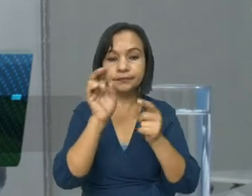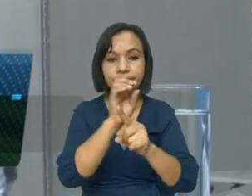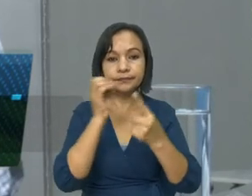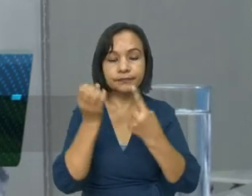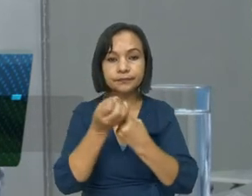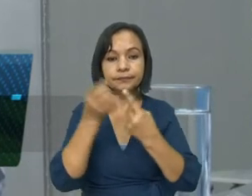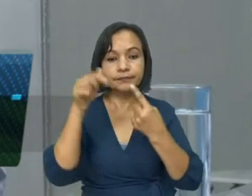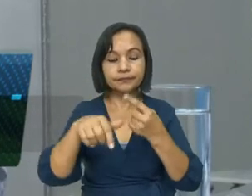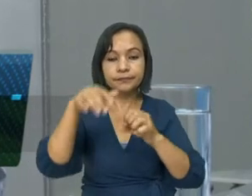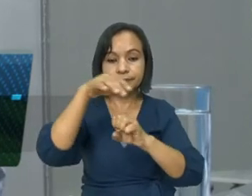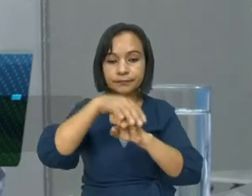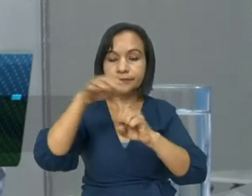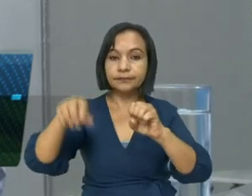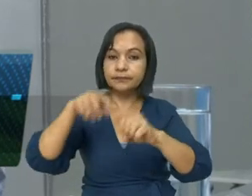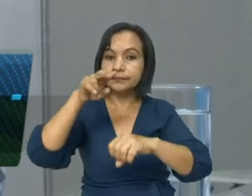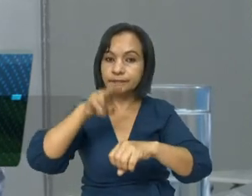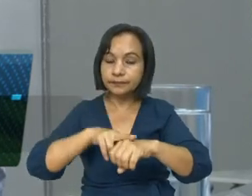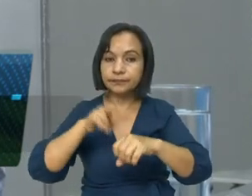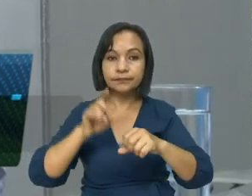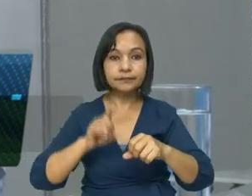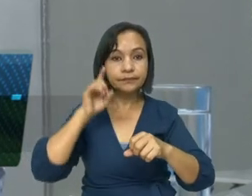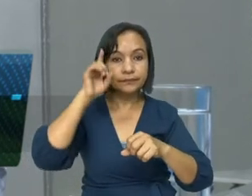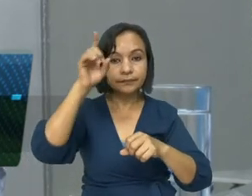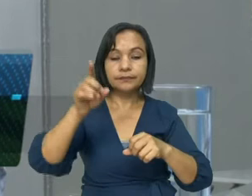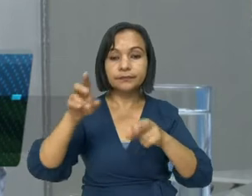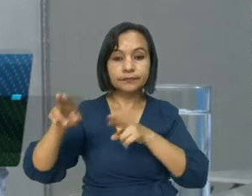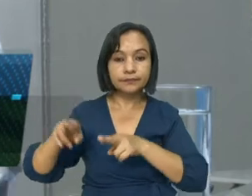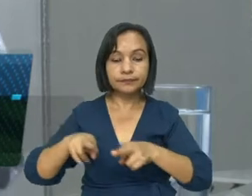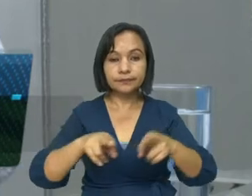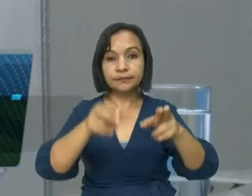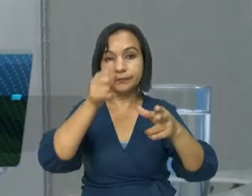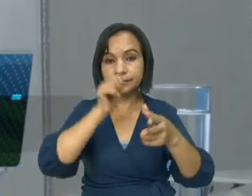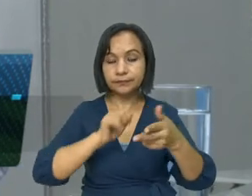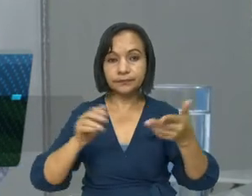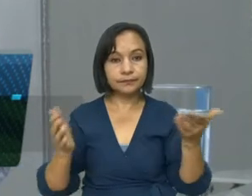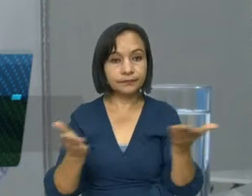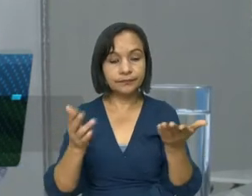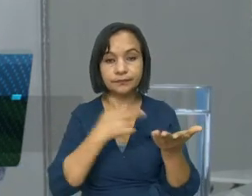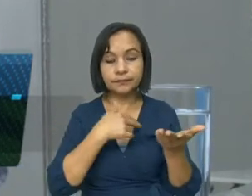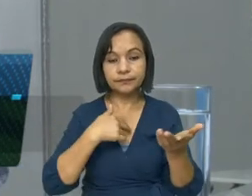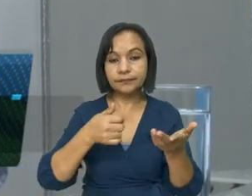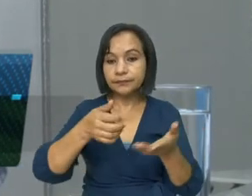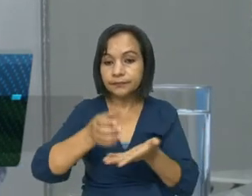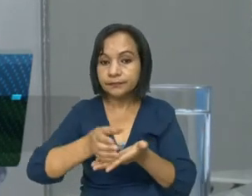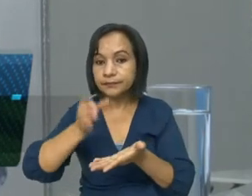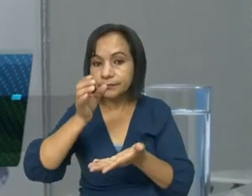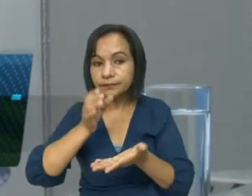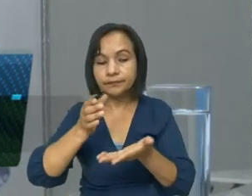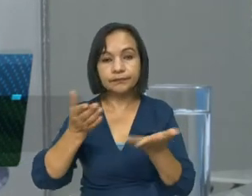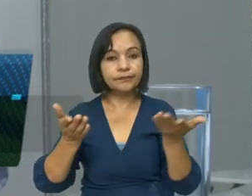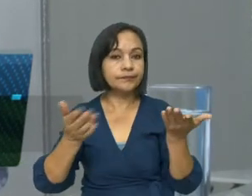organizado en esta Comisión Nacional de Desarrollo del Recurso Hídrico, así se le llama, es decir, no solo para el consumo humano, sino que también para